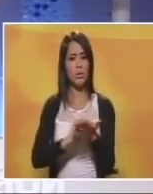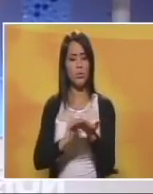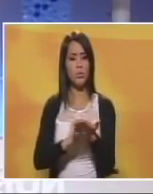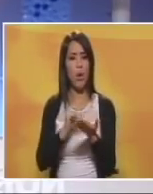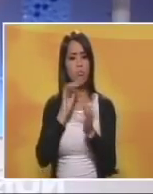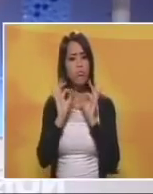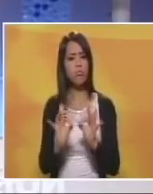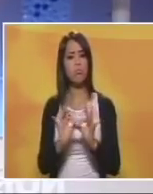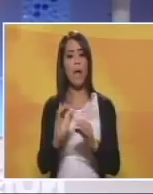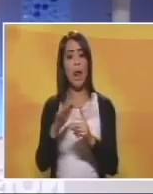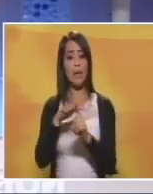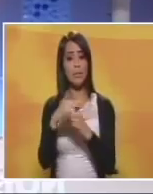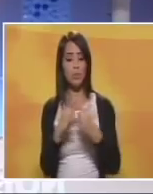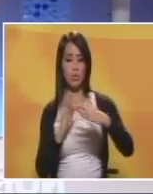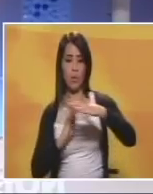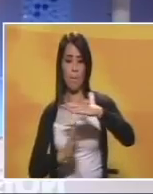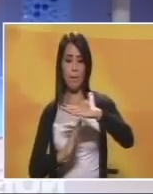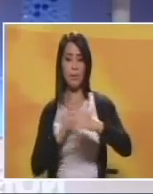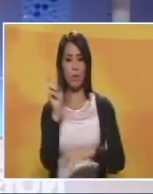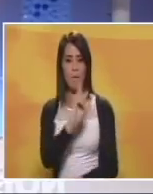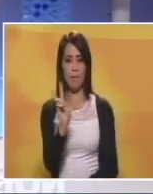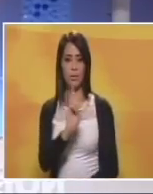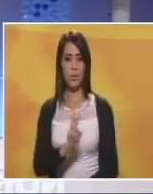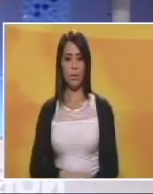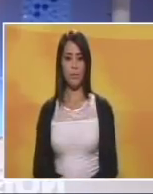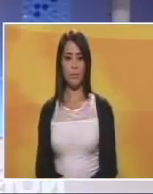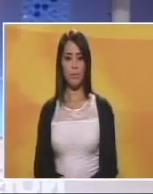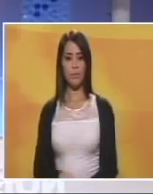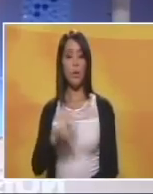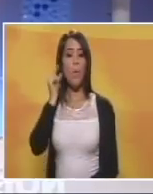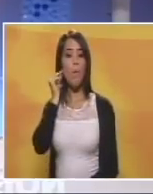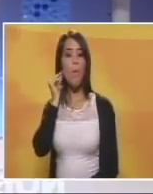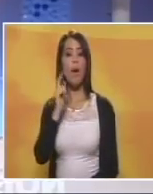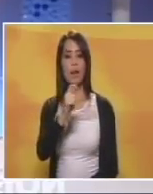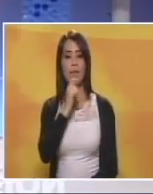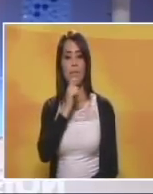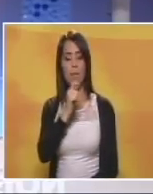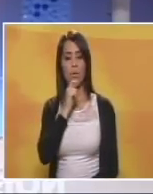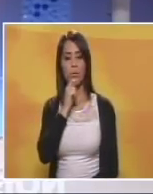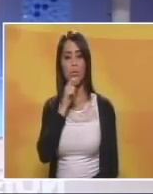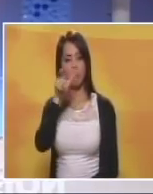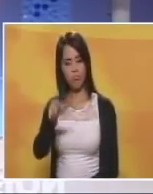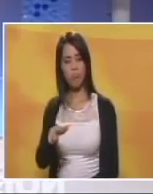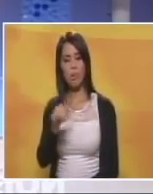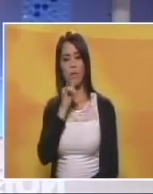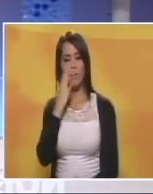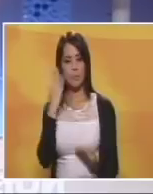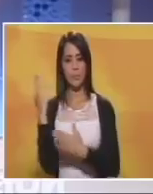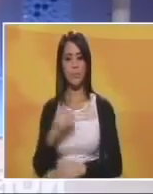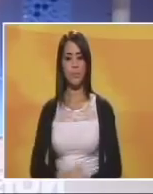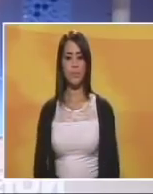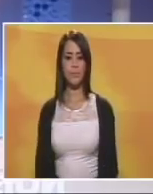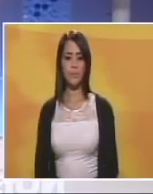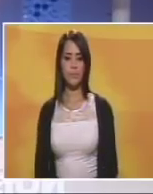concretas a la situación migratoria de venezolanos. Carla Delgado, de nuestro canal aliado Ecuavisa, nos amplía la